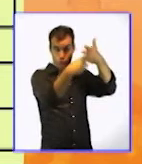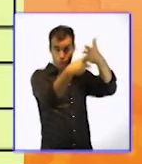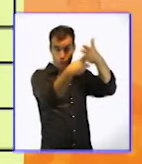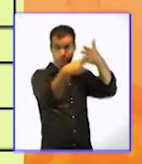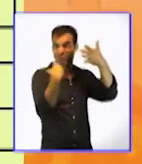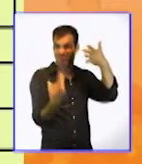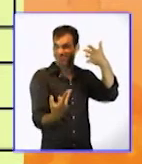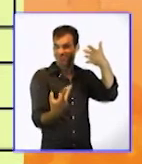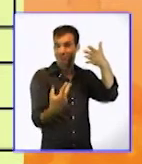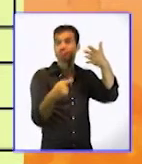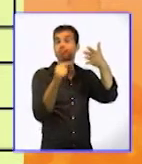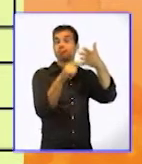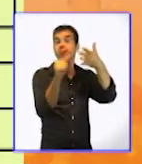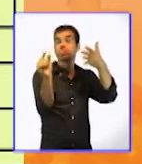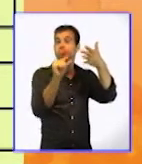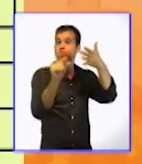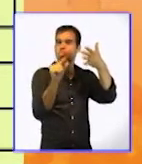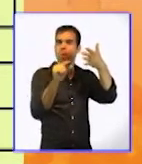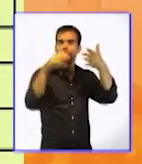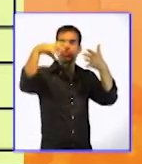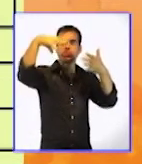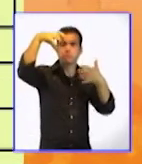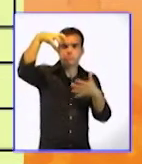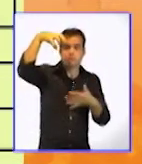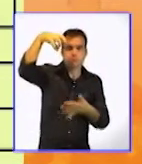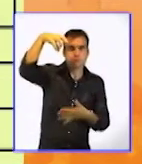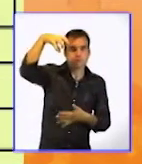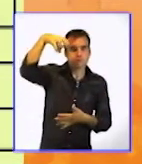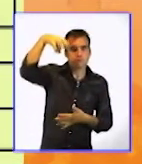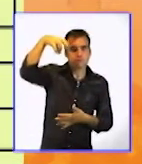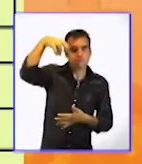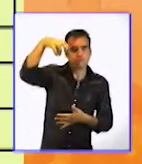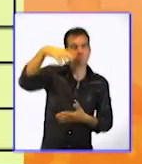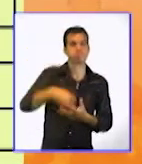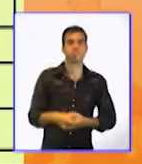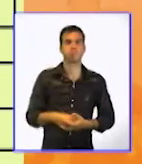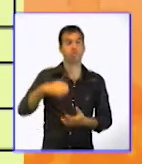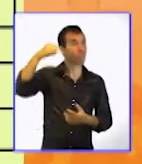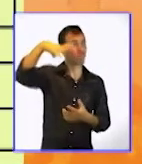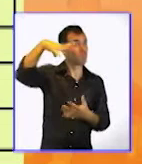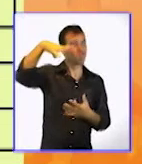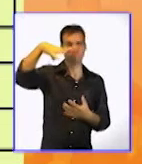Los dos restantes están poco, iluminan poca